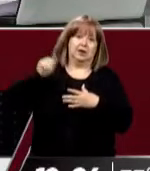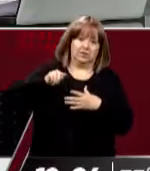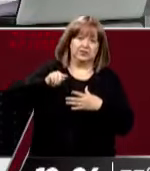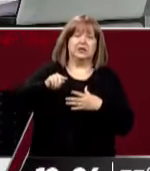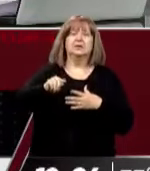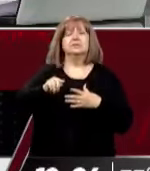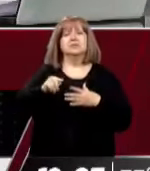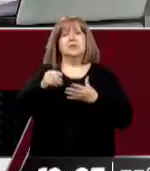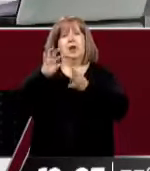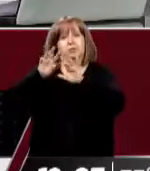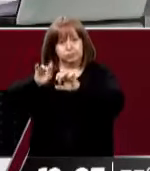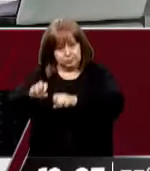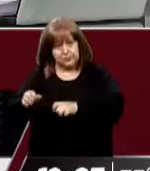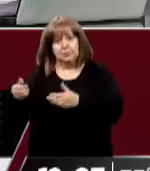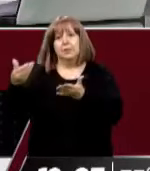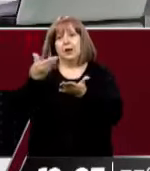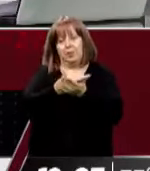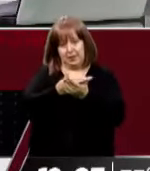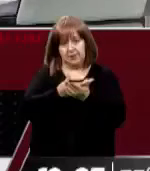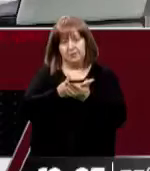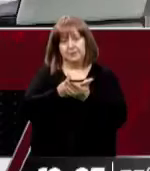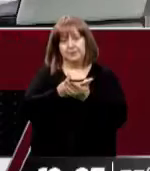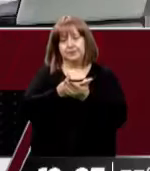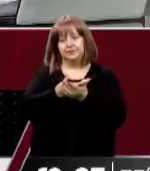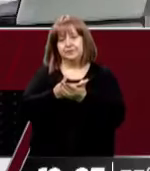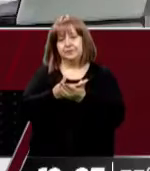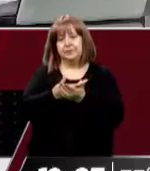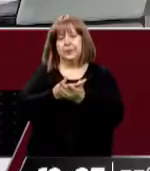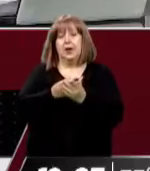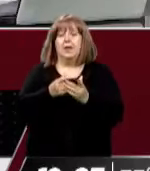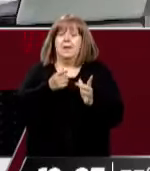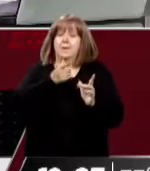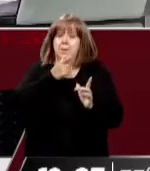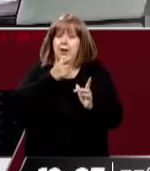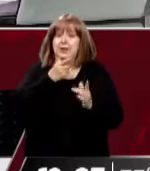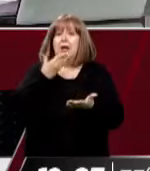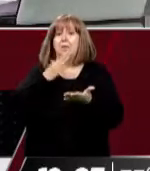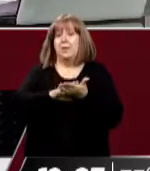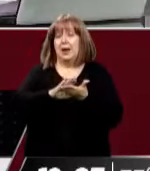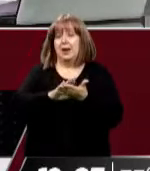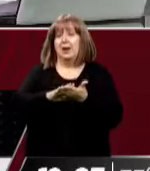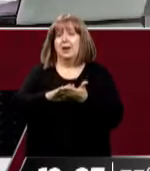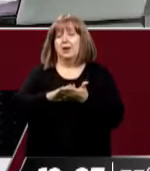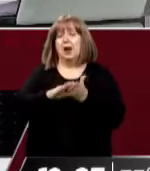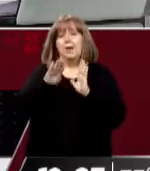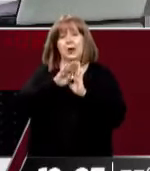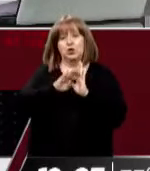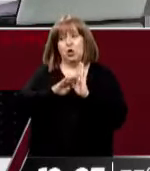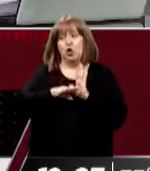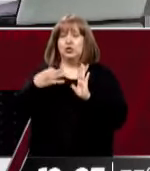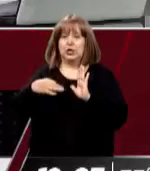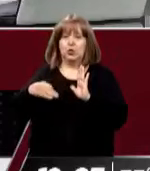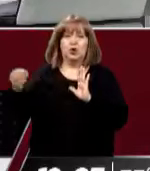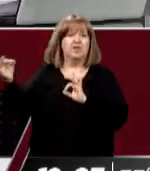y Chile ya estaba en procura de Jones Guala. Por lo tanto, suponemos que los papeles y protocolos se aceitarán